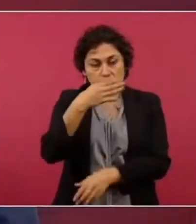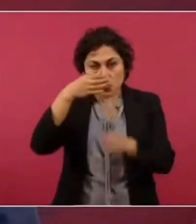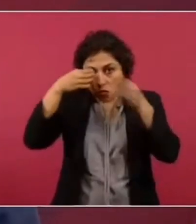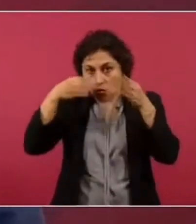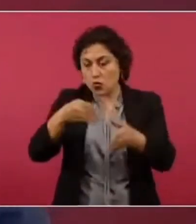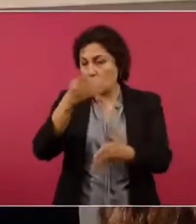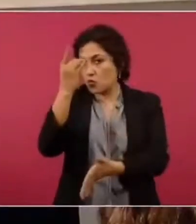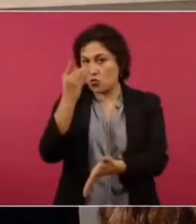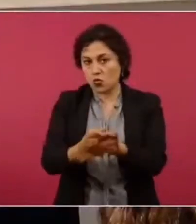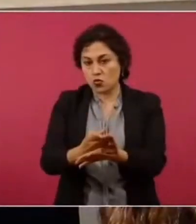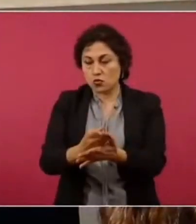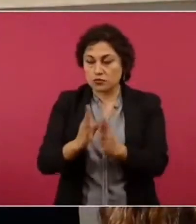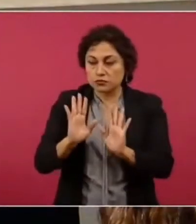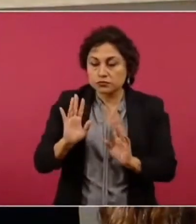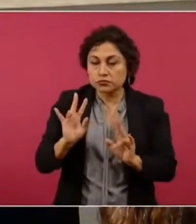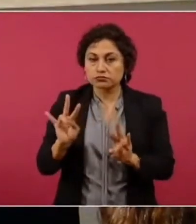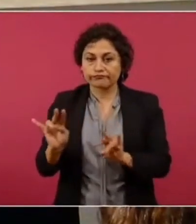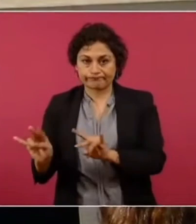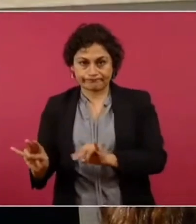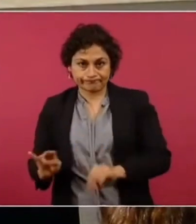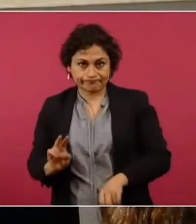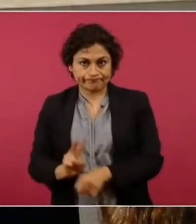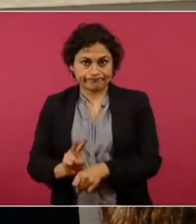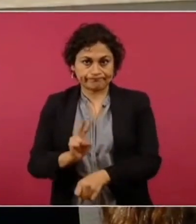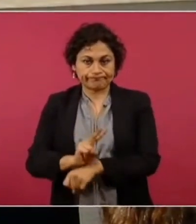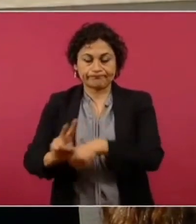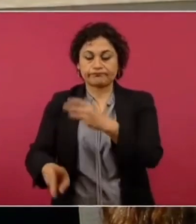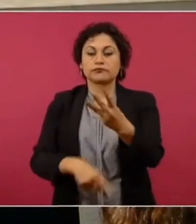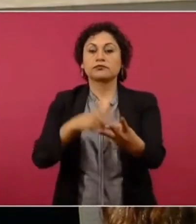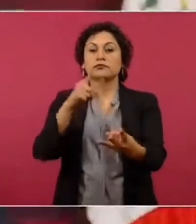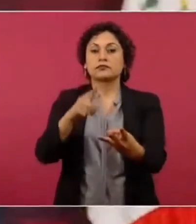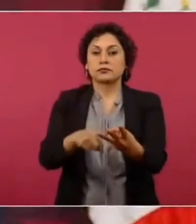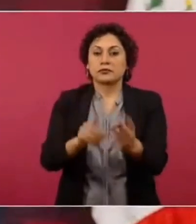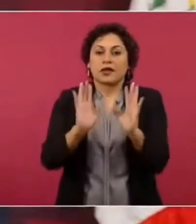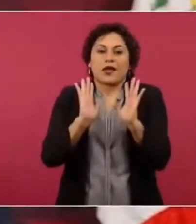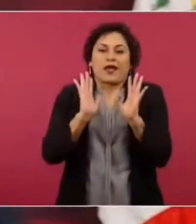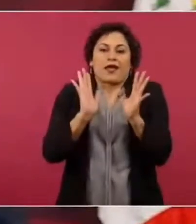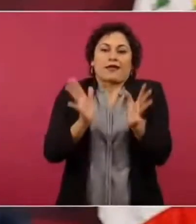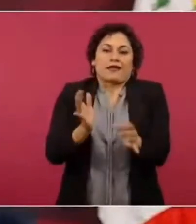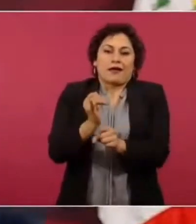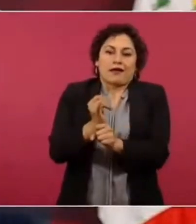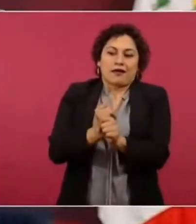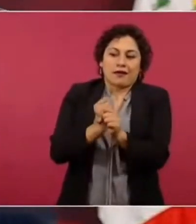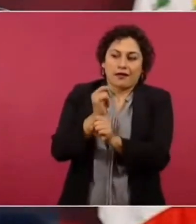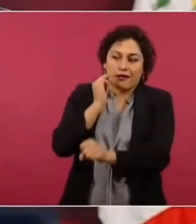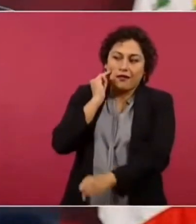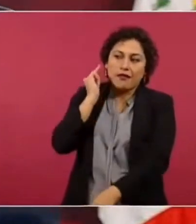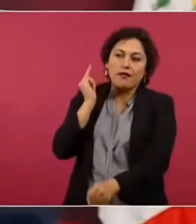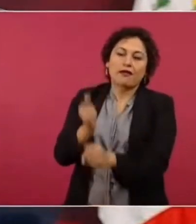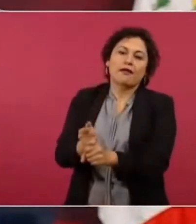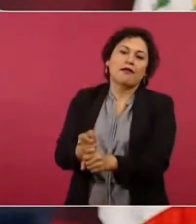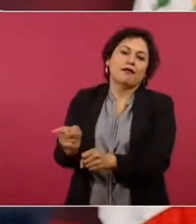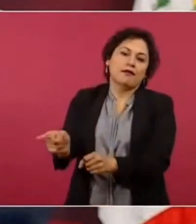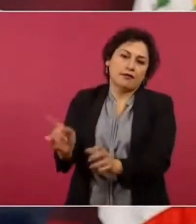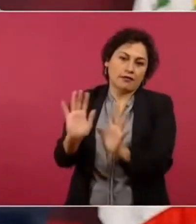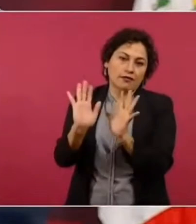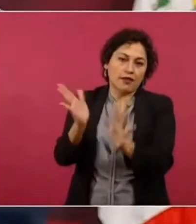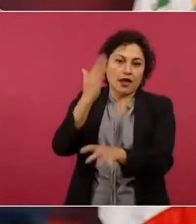Tercero, ya tenemos identificados quiénes son los que importan el